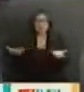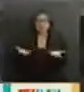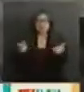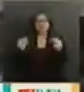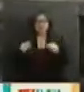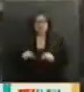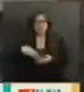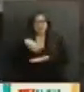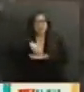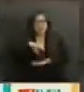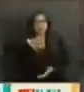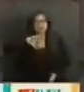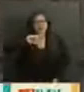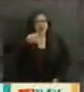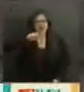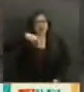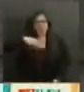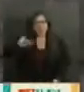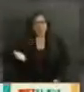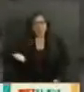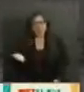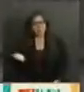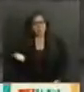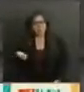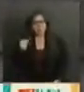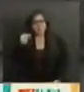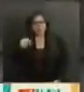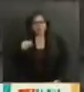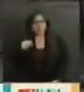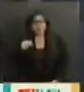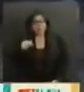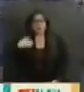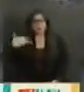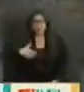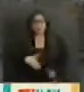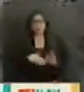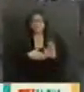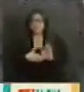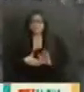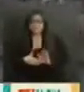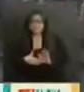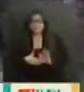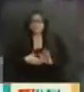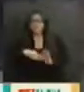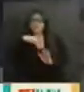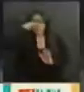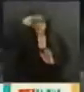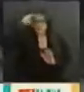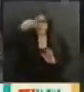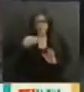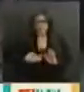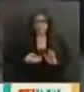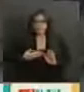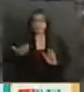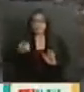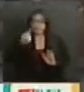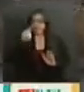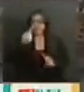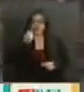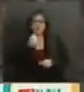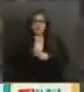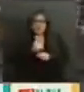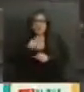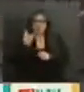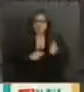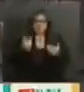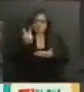el Centro Cultural Gabriela Mistral? Porque hay una gran exhibición, una muestra, una verdadera experiencia para poder conocer el trabajo del artista